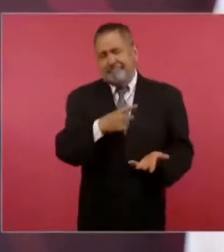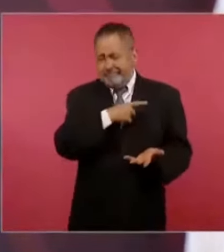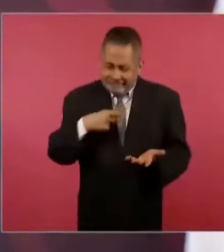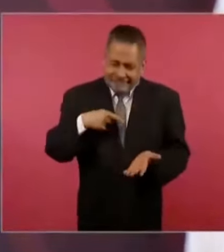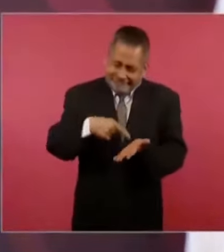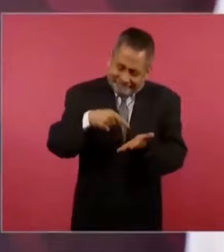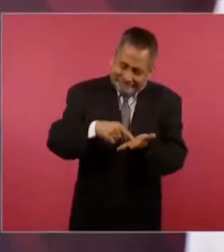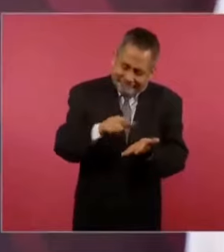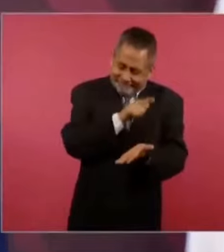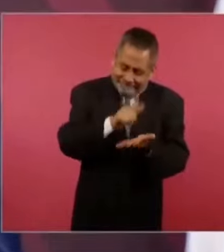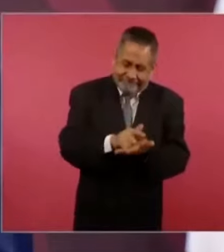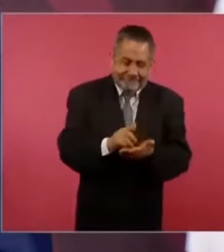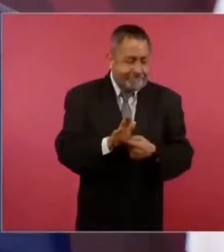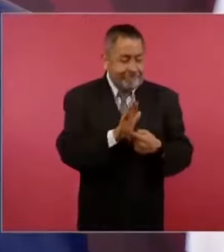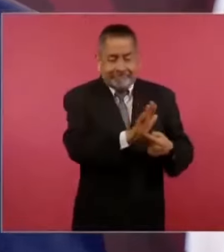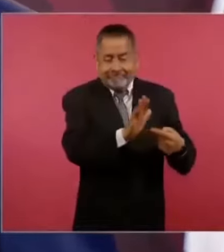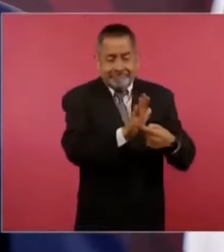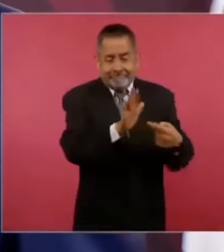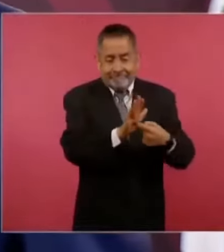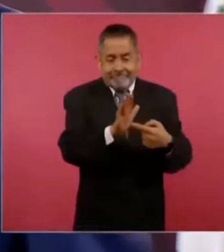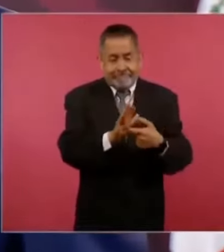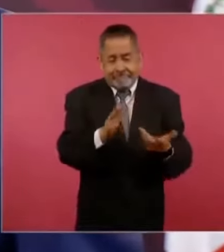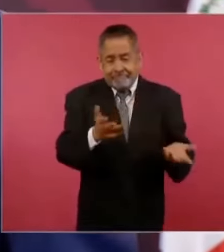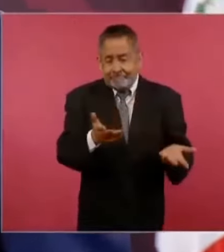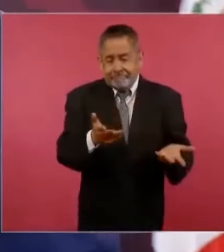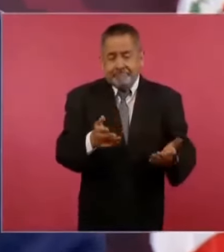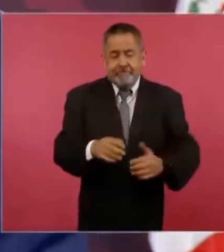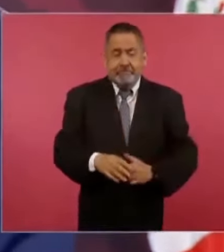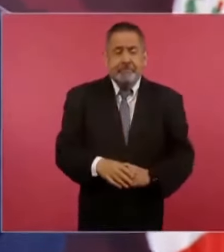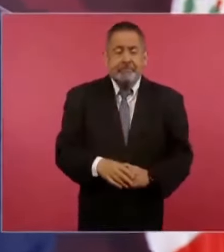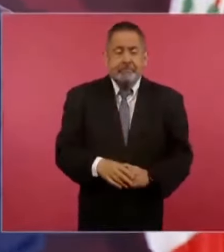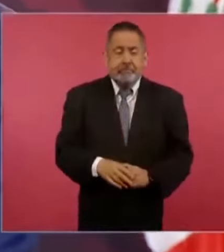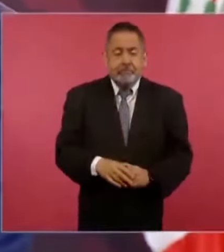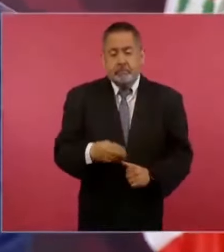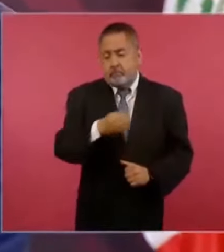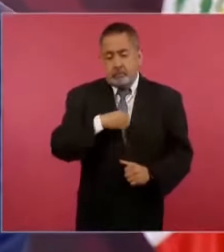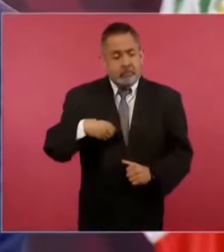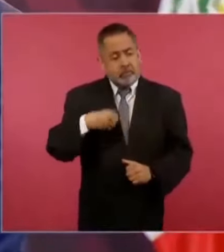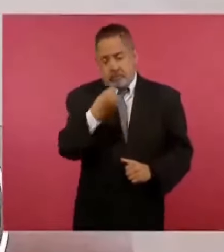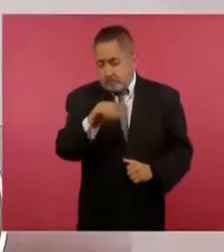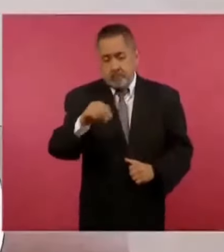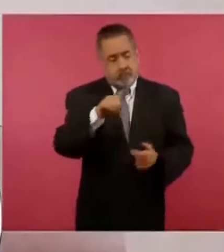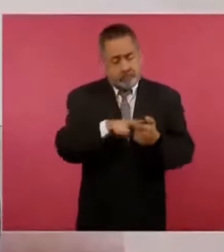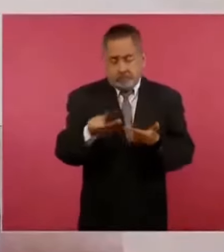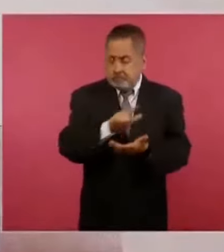tienen este pues obligaciones